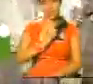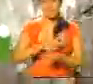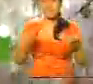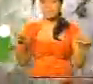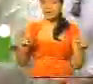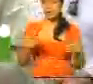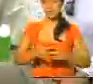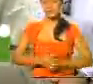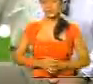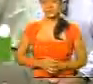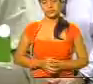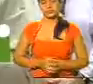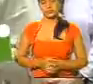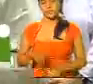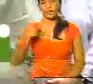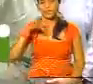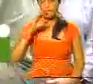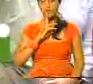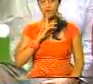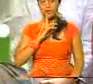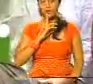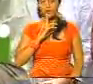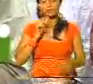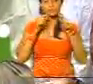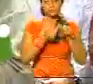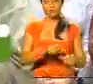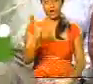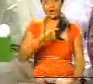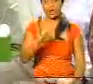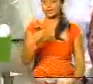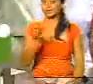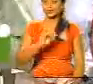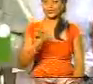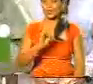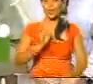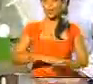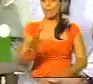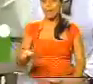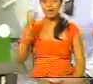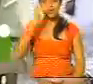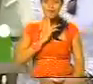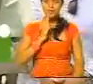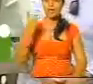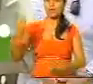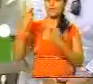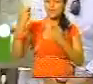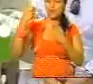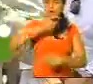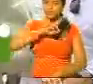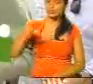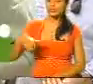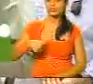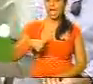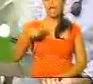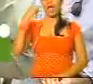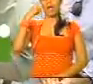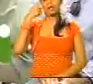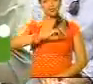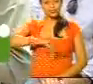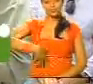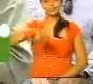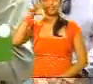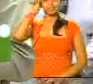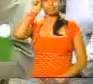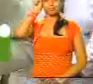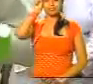embargo, Bolívar no se quedó en Caracas, porque Bolívar nos enseñó, y es la gran lección que hemos